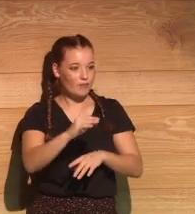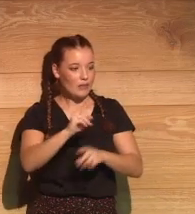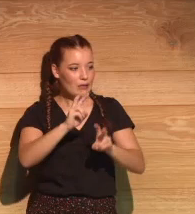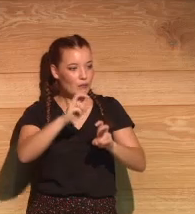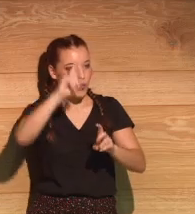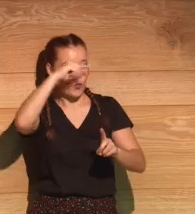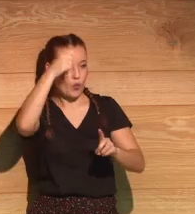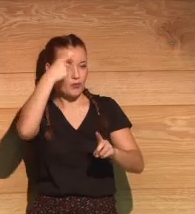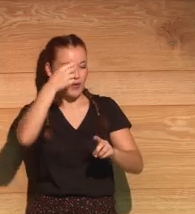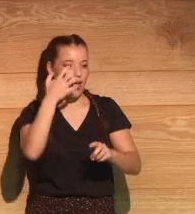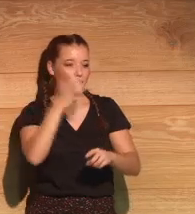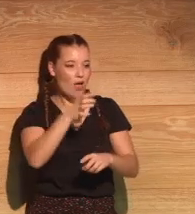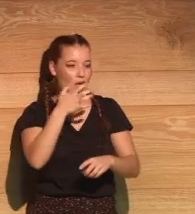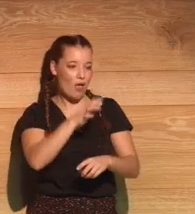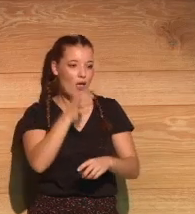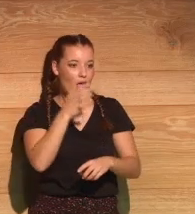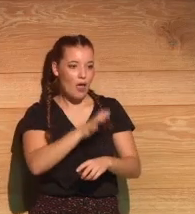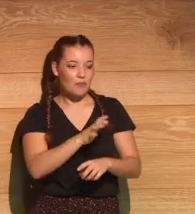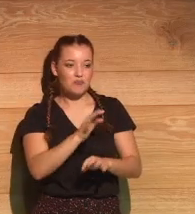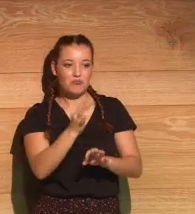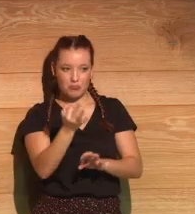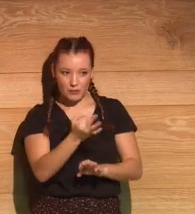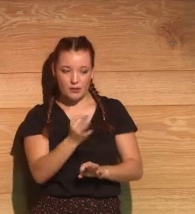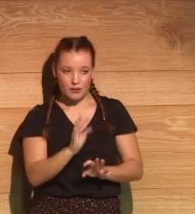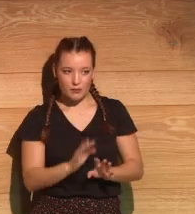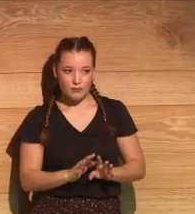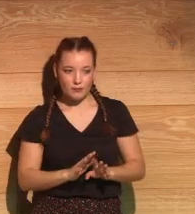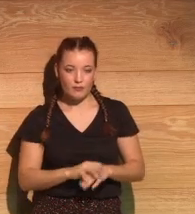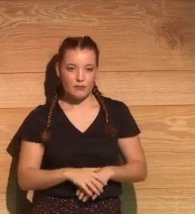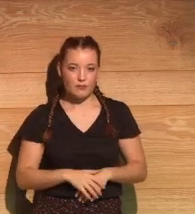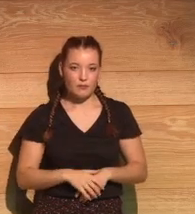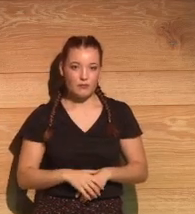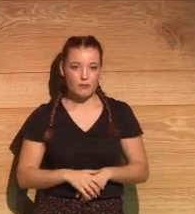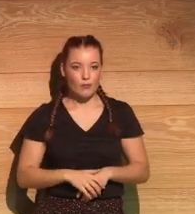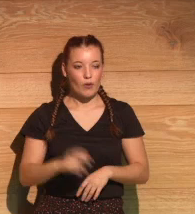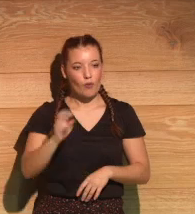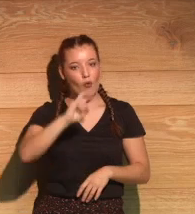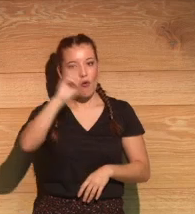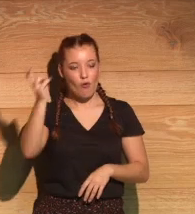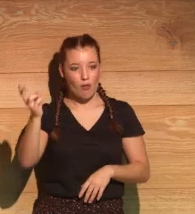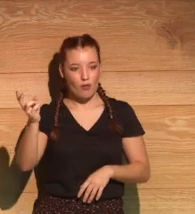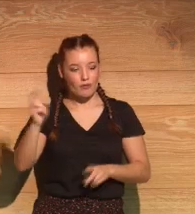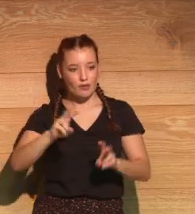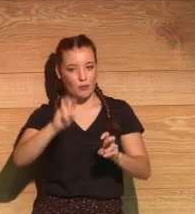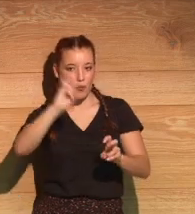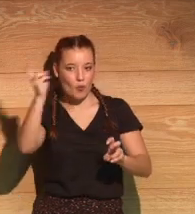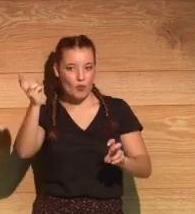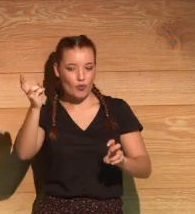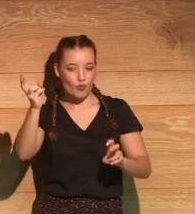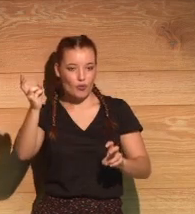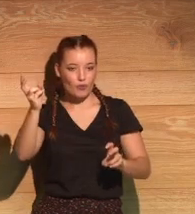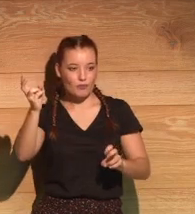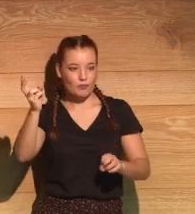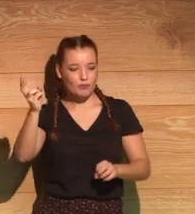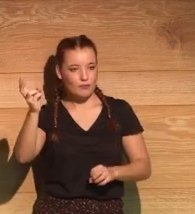ser siempre criticada, ¿no? Y luego lo otro que decís, si es que la cuestión es el otro lado, por